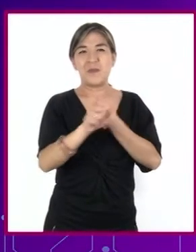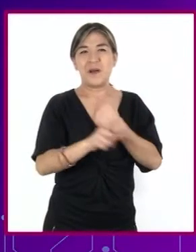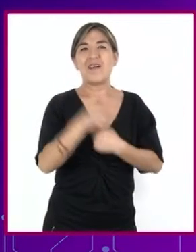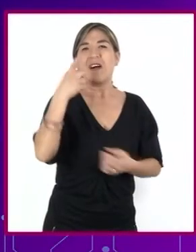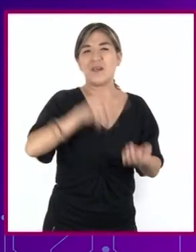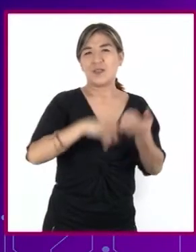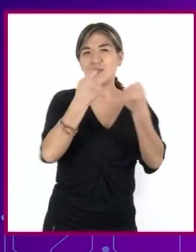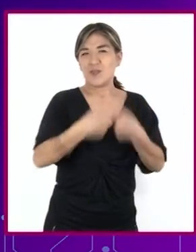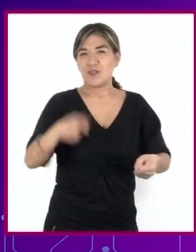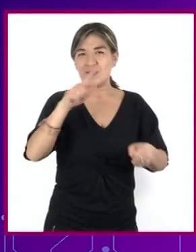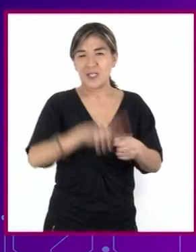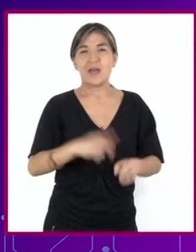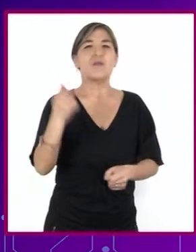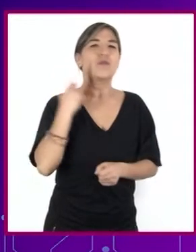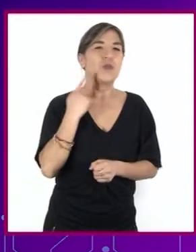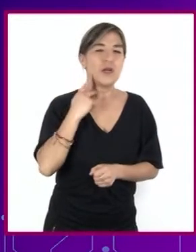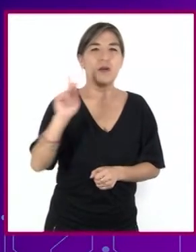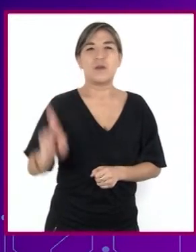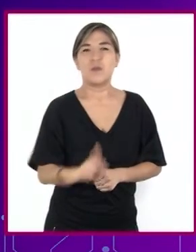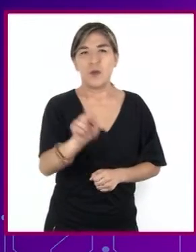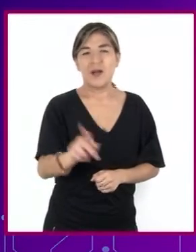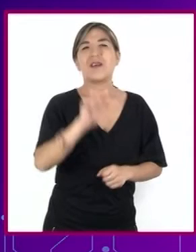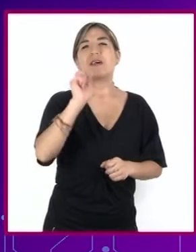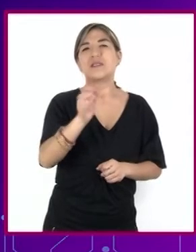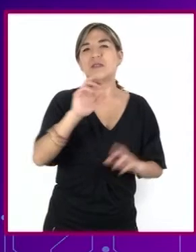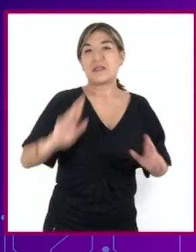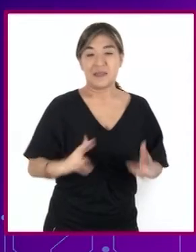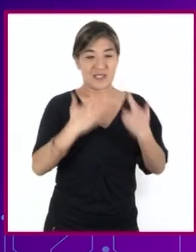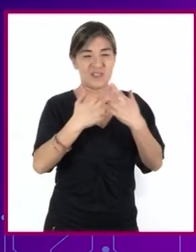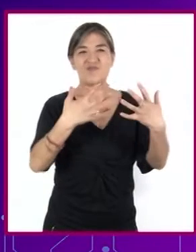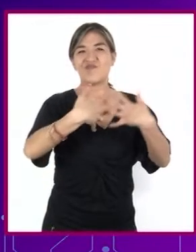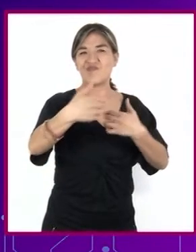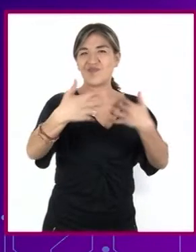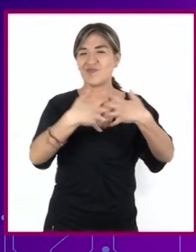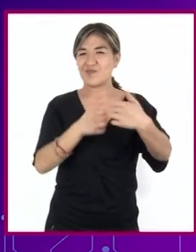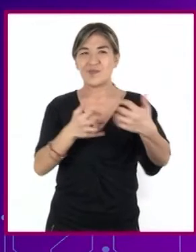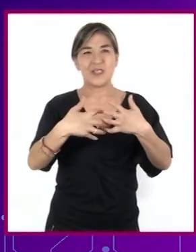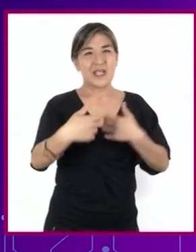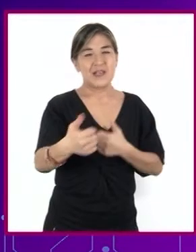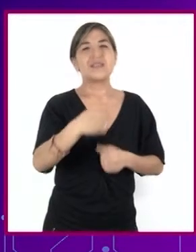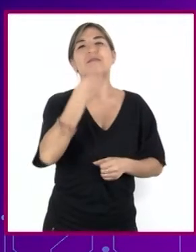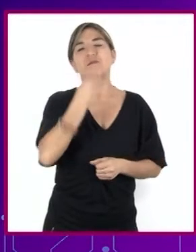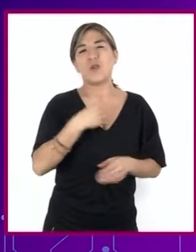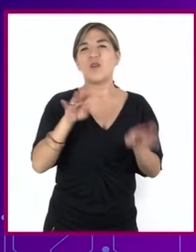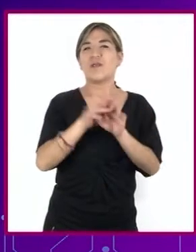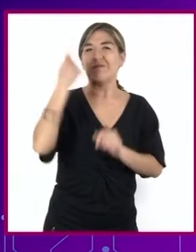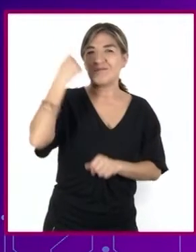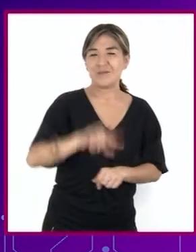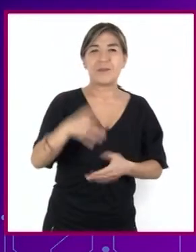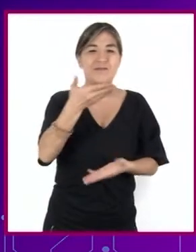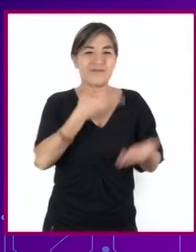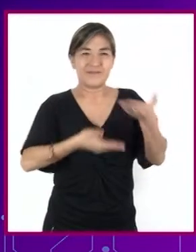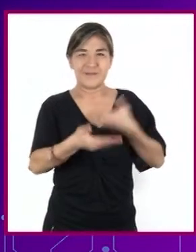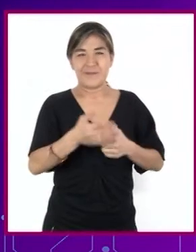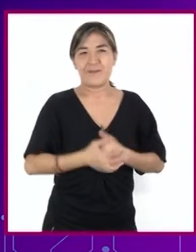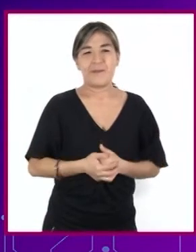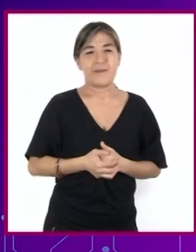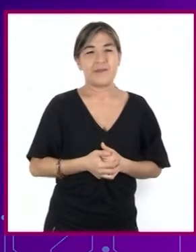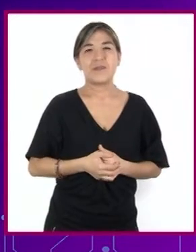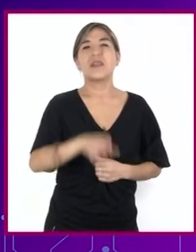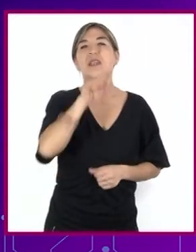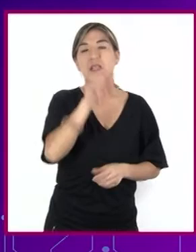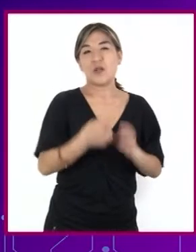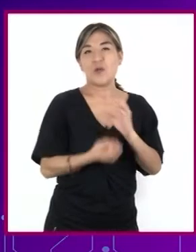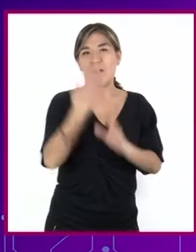social y política. Pueblos y etnias se dividieron y otros fueron forzados a convivir. Aunque se construyó